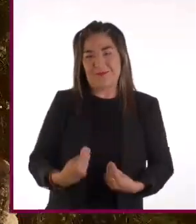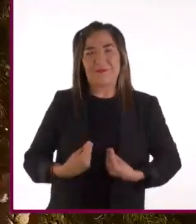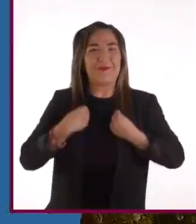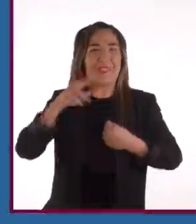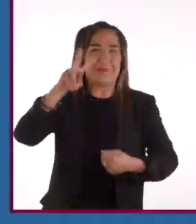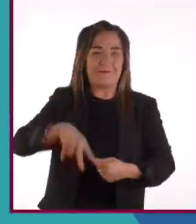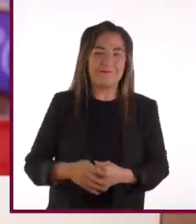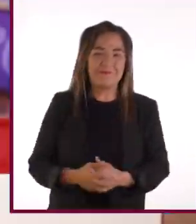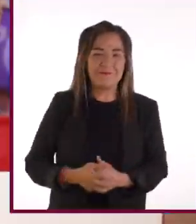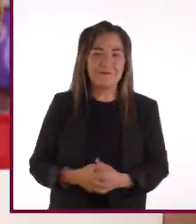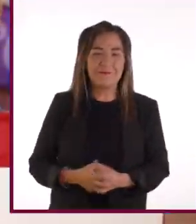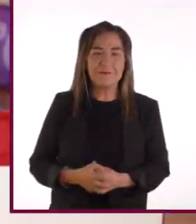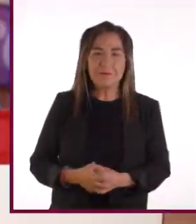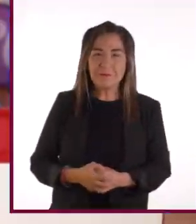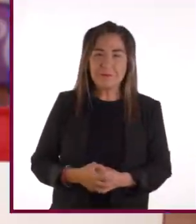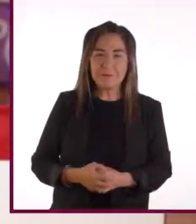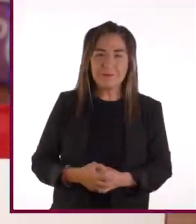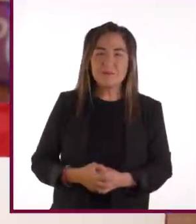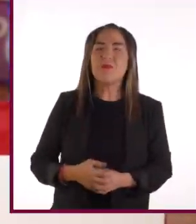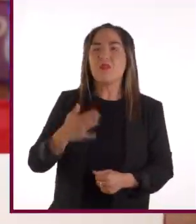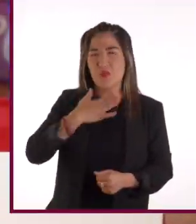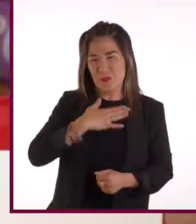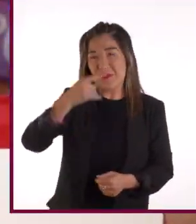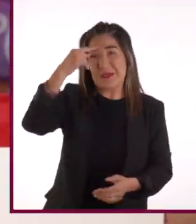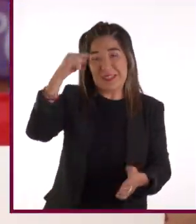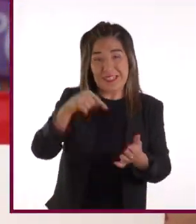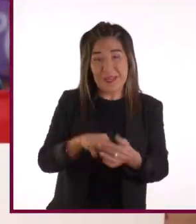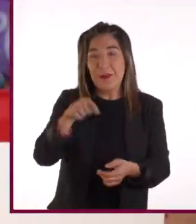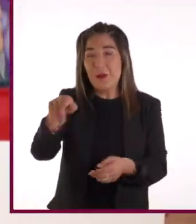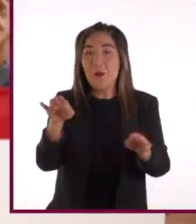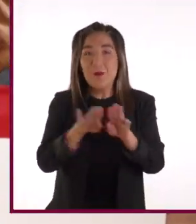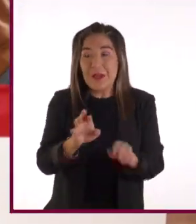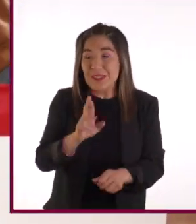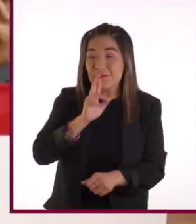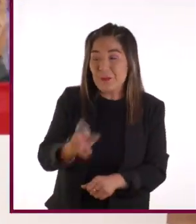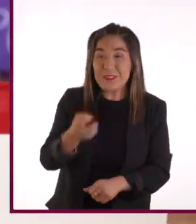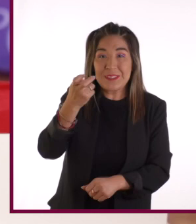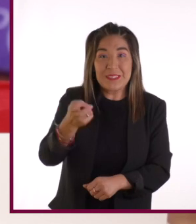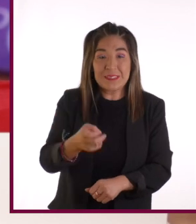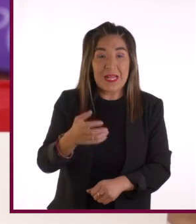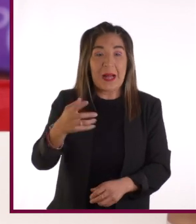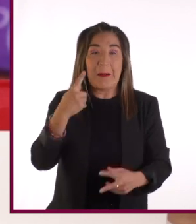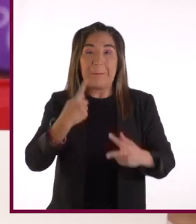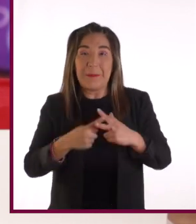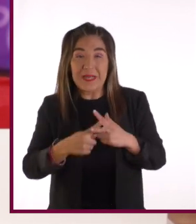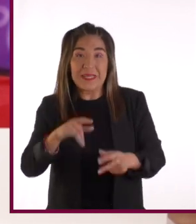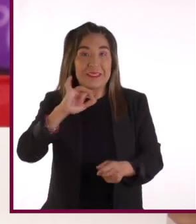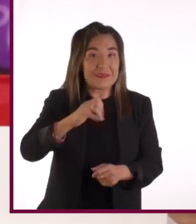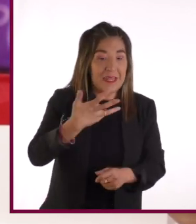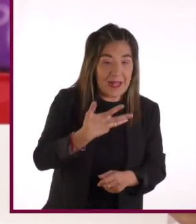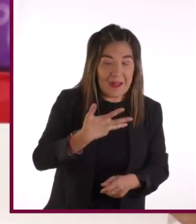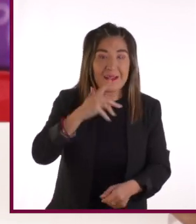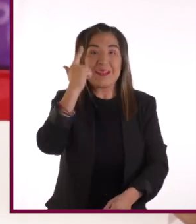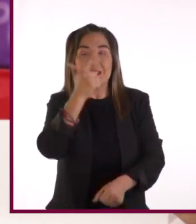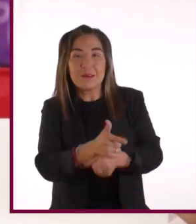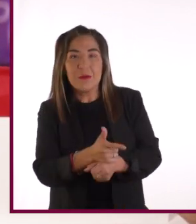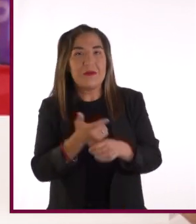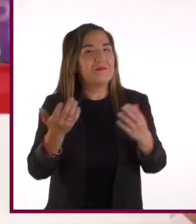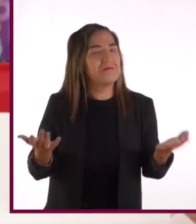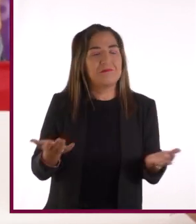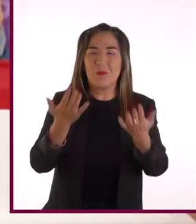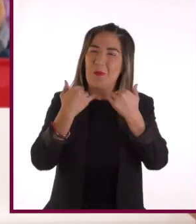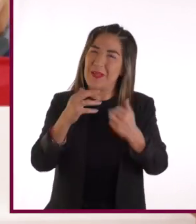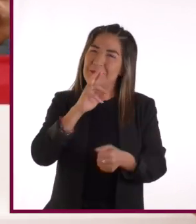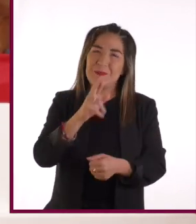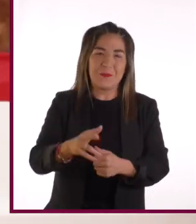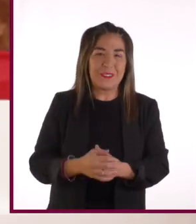la realidad. Ernesto, mi intuición me está diciendo que no existe una respuesta definitiva a la cuestión de que si las matemáticas se inventan o se